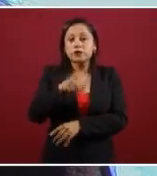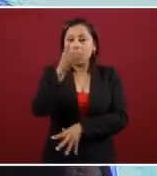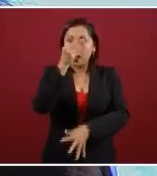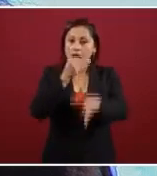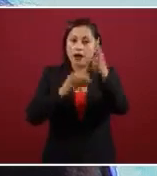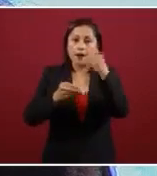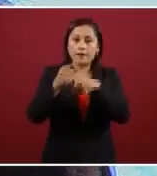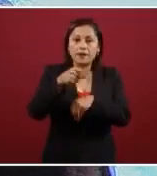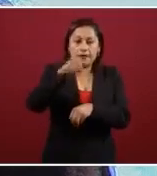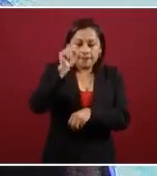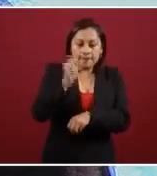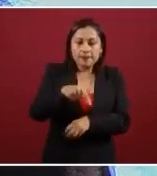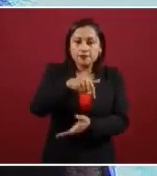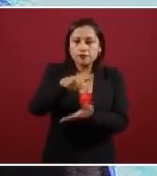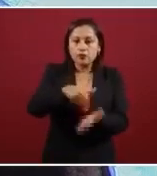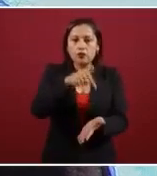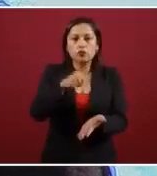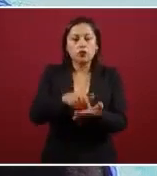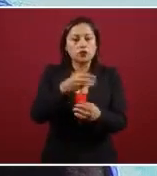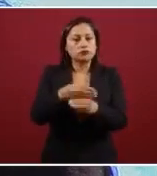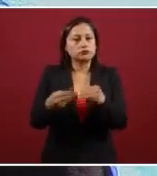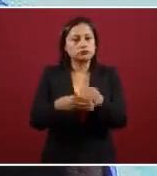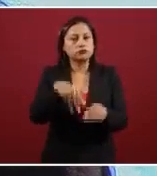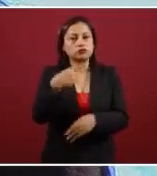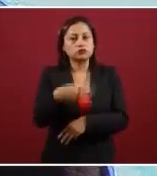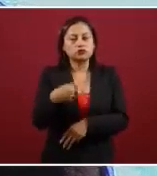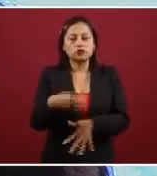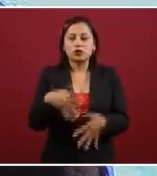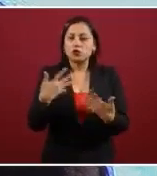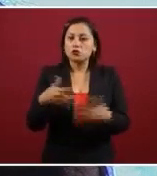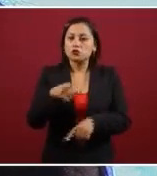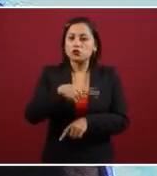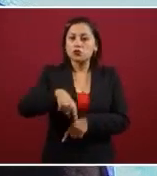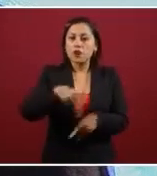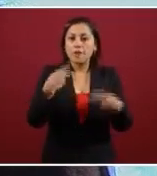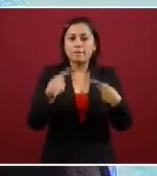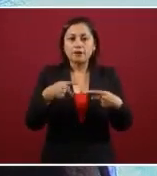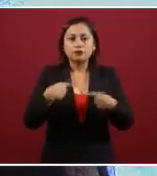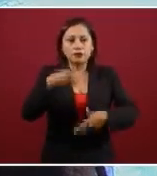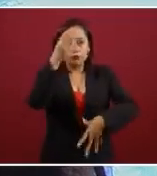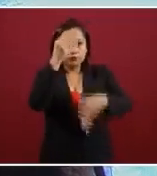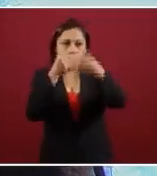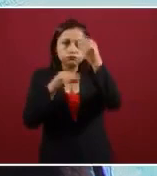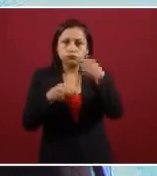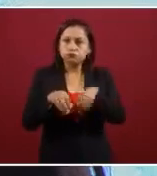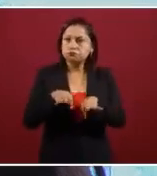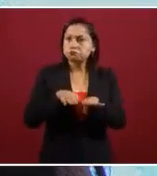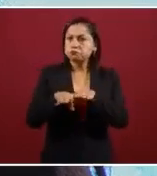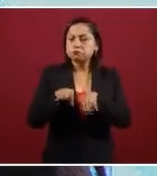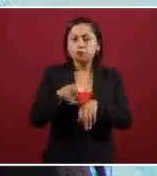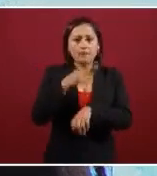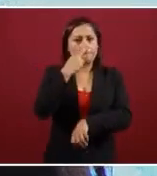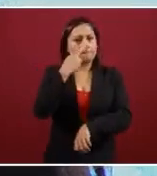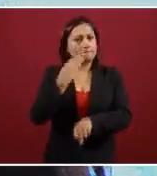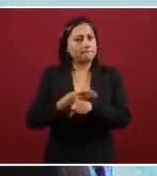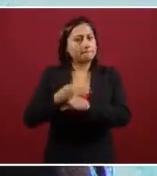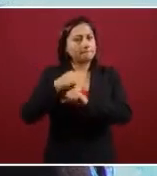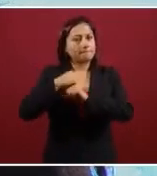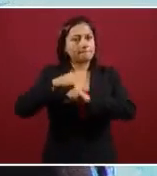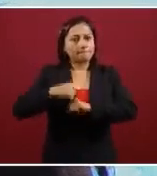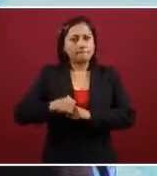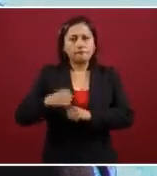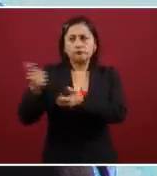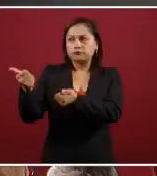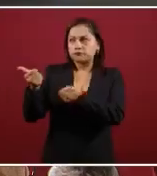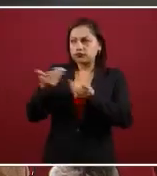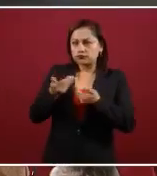lección. La gente está haciendo el trabajo que le corresponde, independientemente si haya llegado insumos o